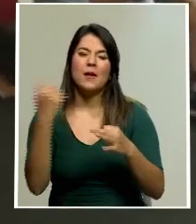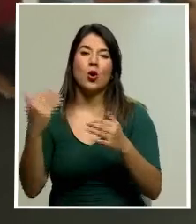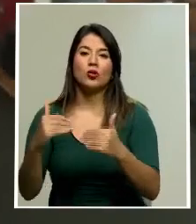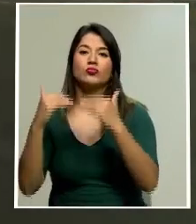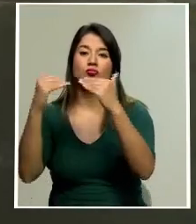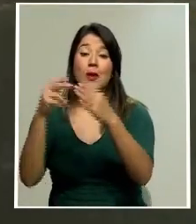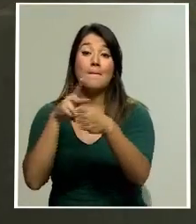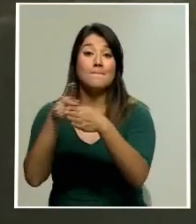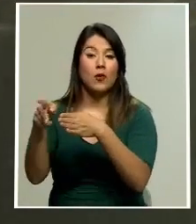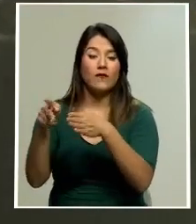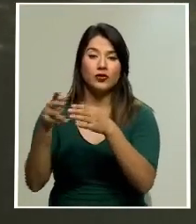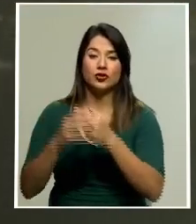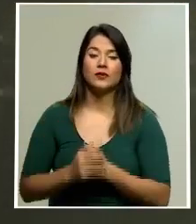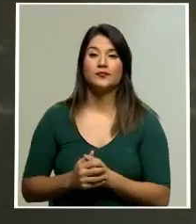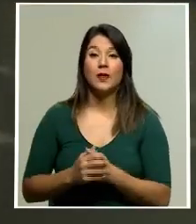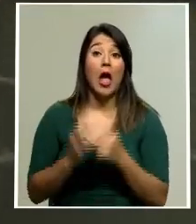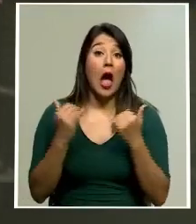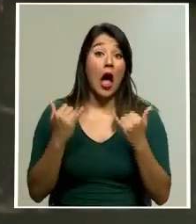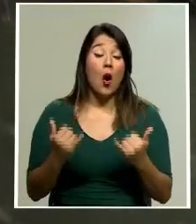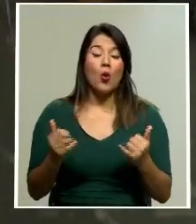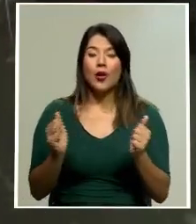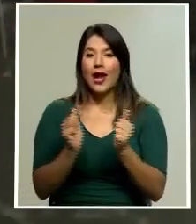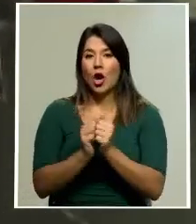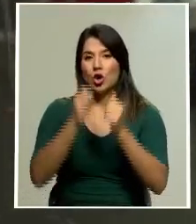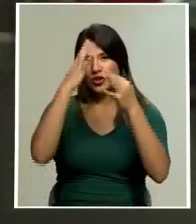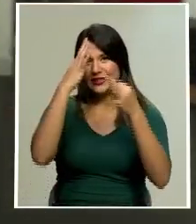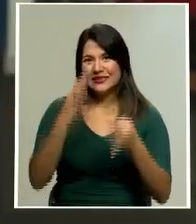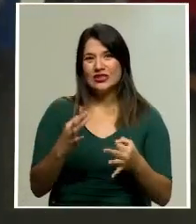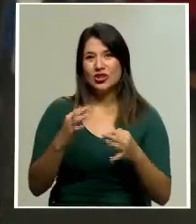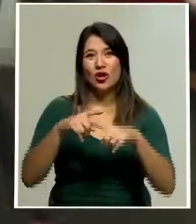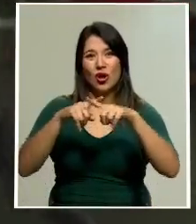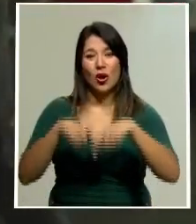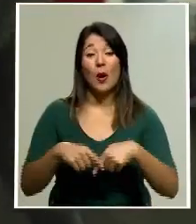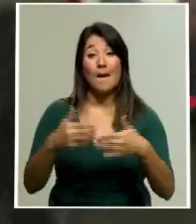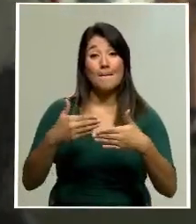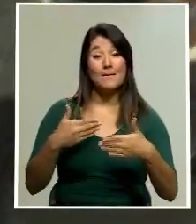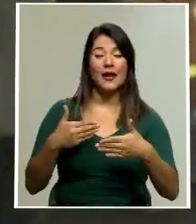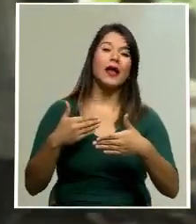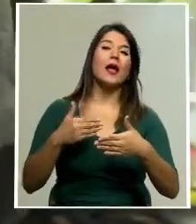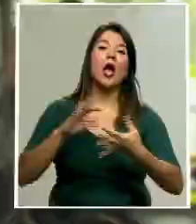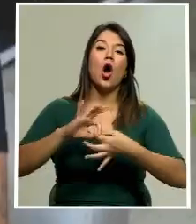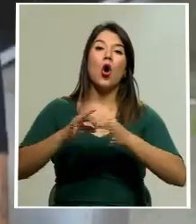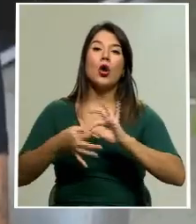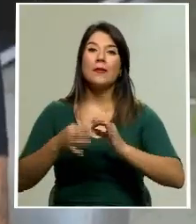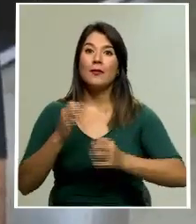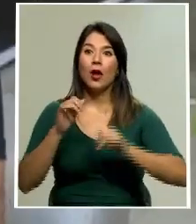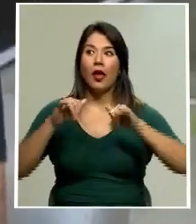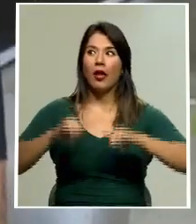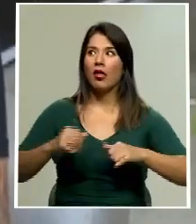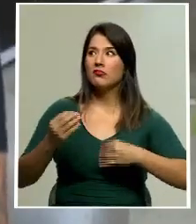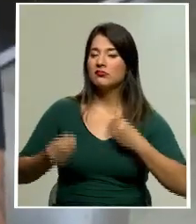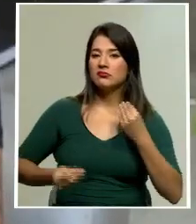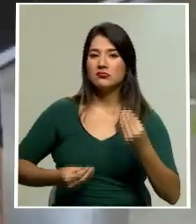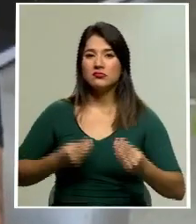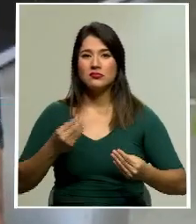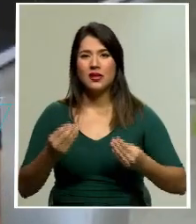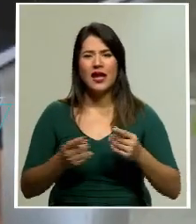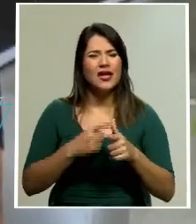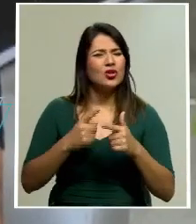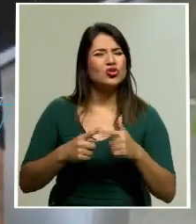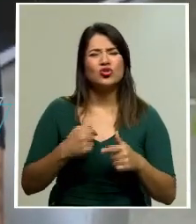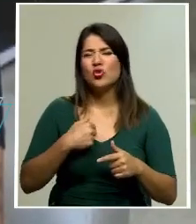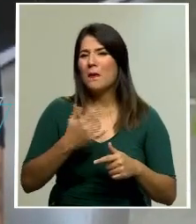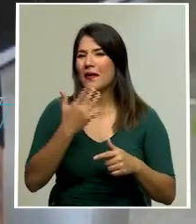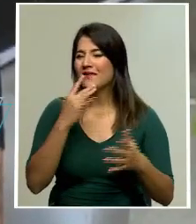Ahora, con la decisión que se dio del preolímpico, pues nos dejó un poco atados de manos y preferí darle ese giro a mi